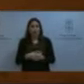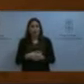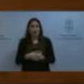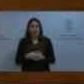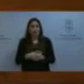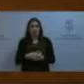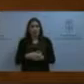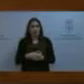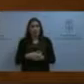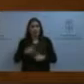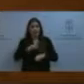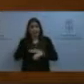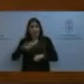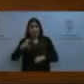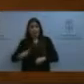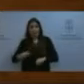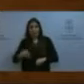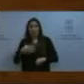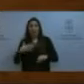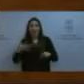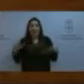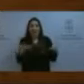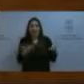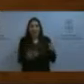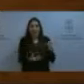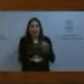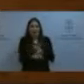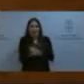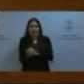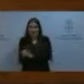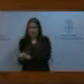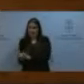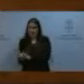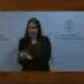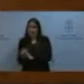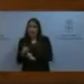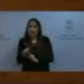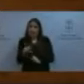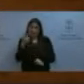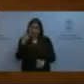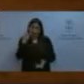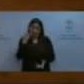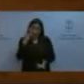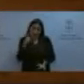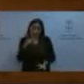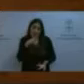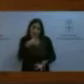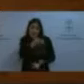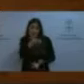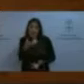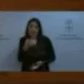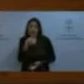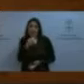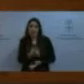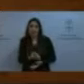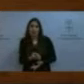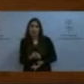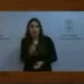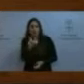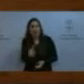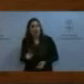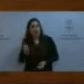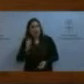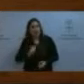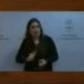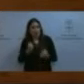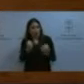emergencias al mismo tiempo. Y también sabemos, porque se lo han dicho, que son los propios profesionales que a